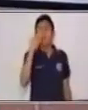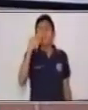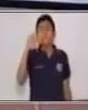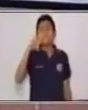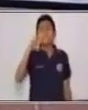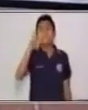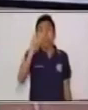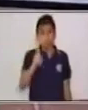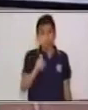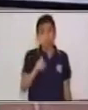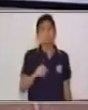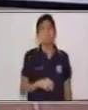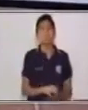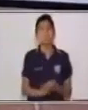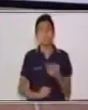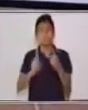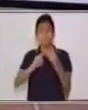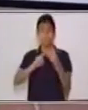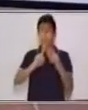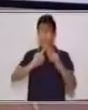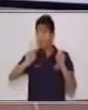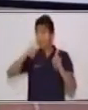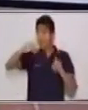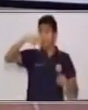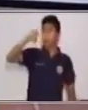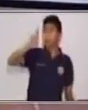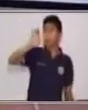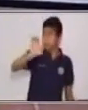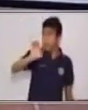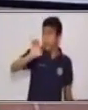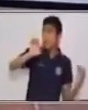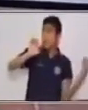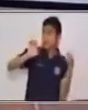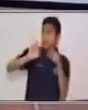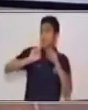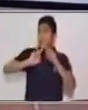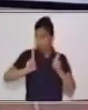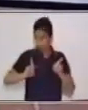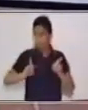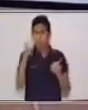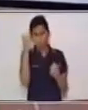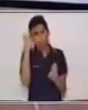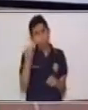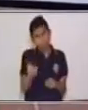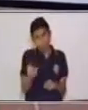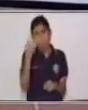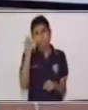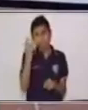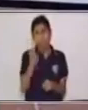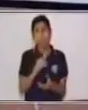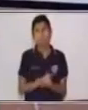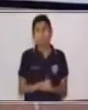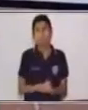oración, fíjense. Y la preposición es el enlace. Entonces eso sí lo tenemos que tener completamente claro.